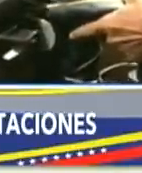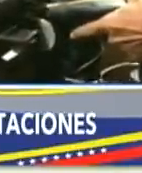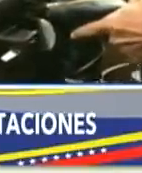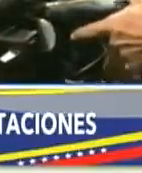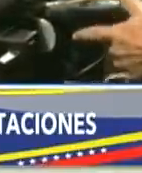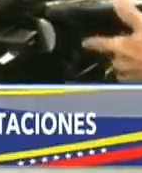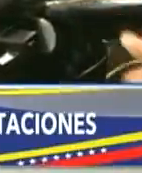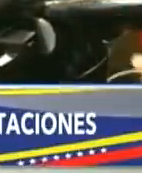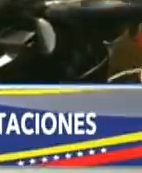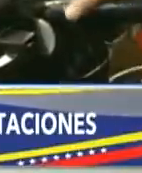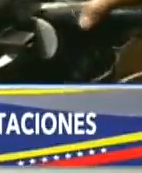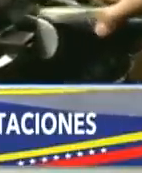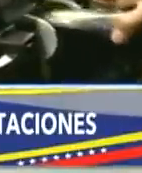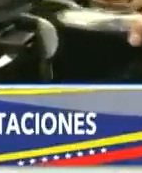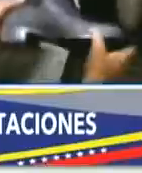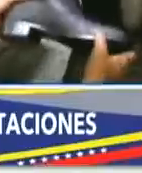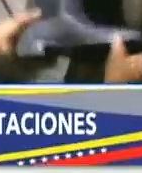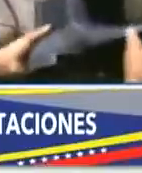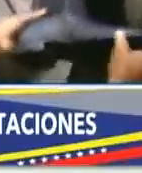suena.